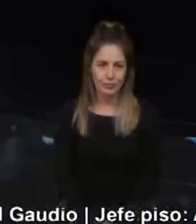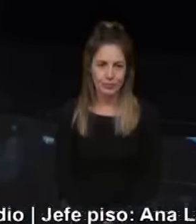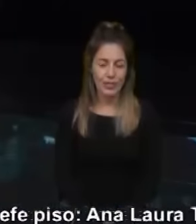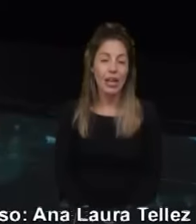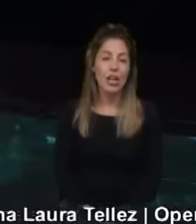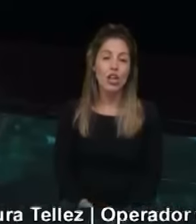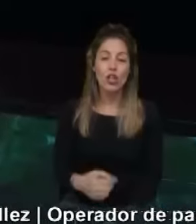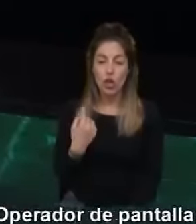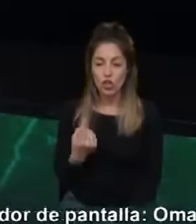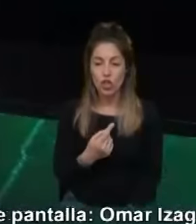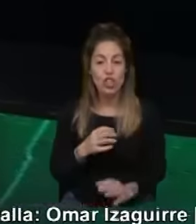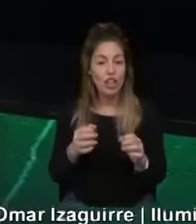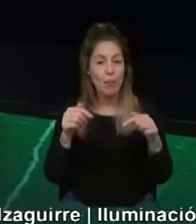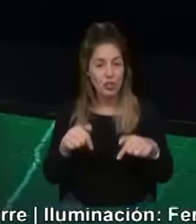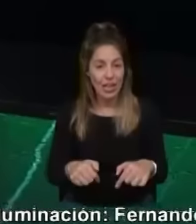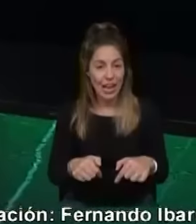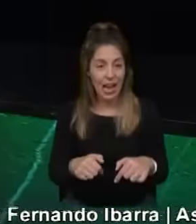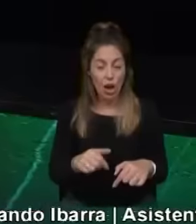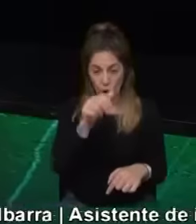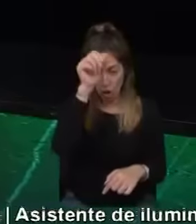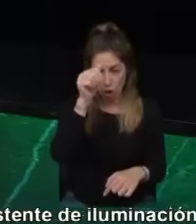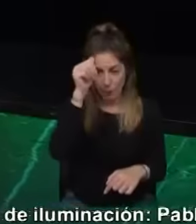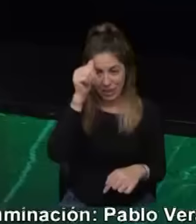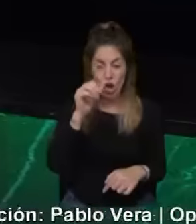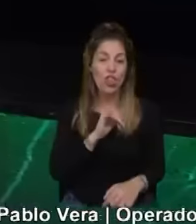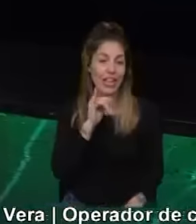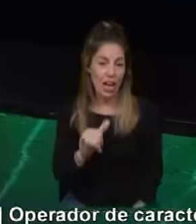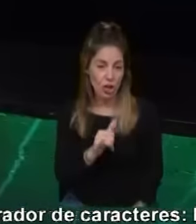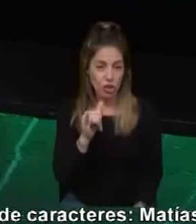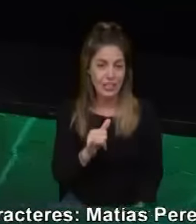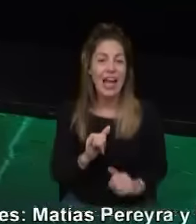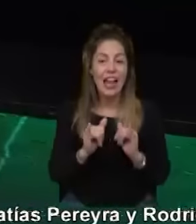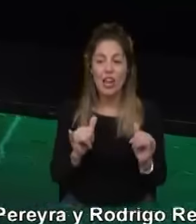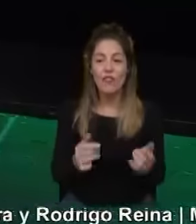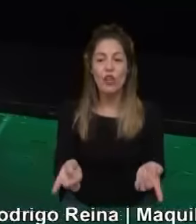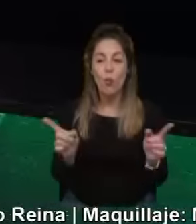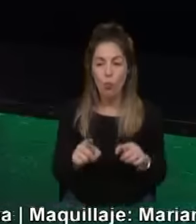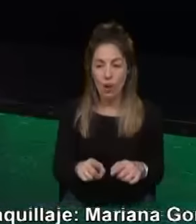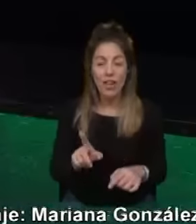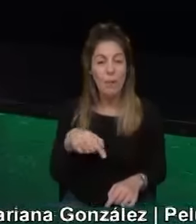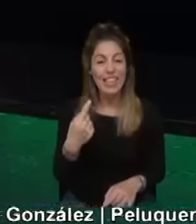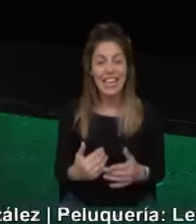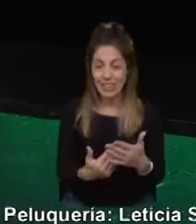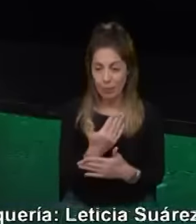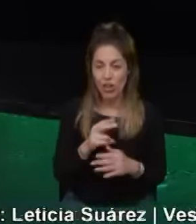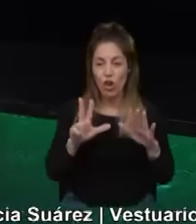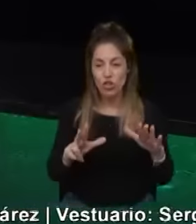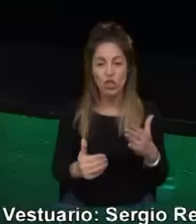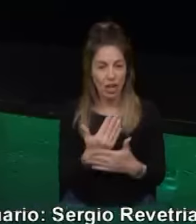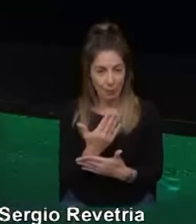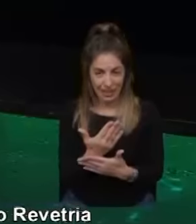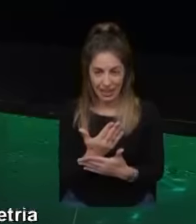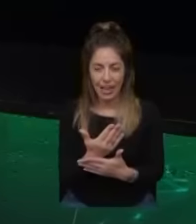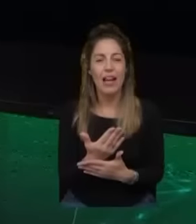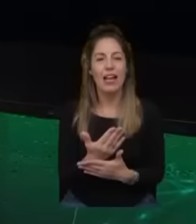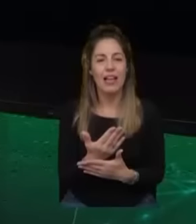Señoras y señores, nosotros hasta acá llegamos con la edición domingo de MBD Noticias. La información vuelve a nuestra pantalla mañana tempranito a las 8 con Pilar